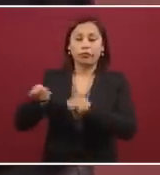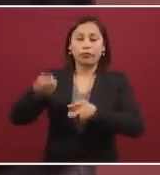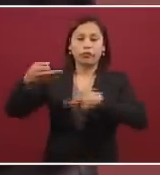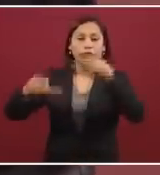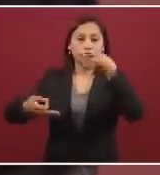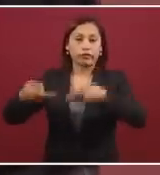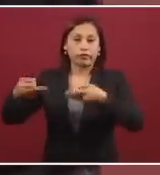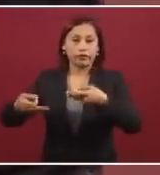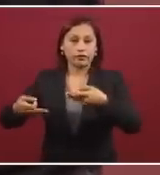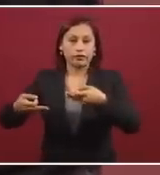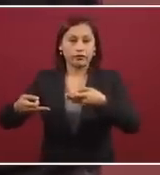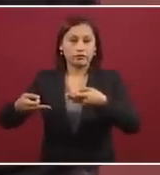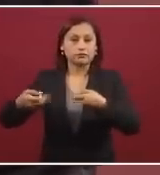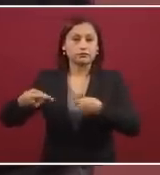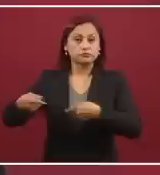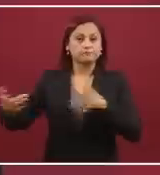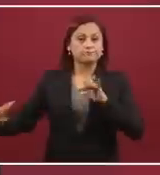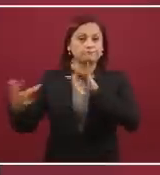teléfono